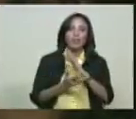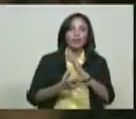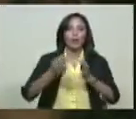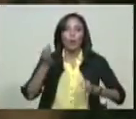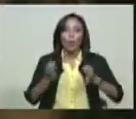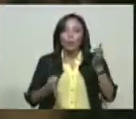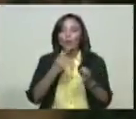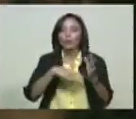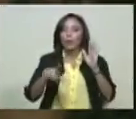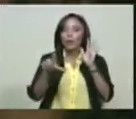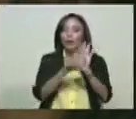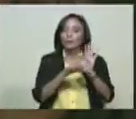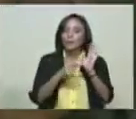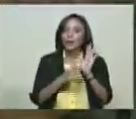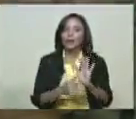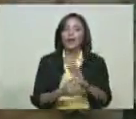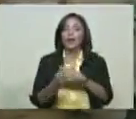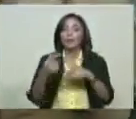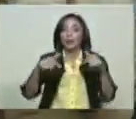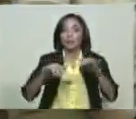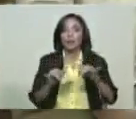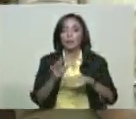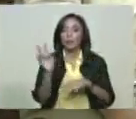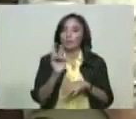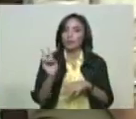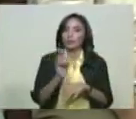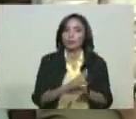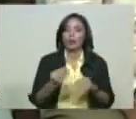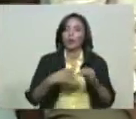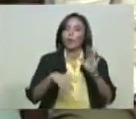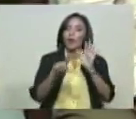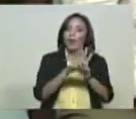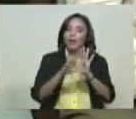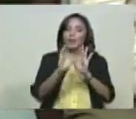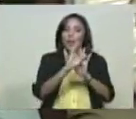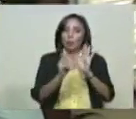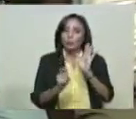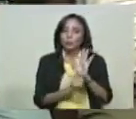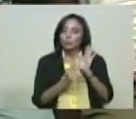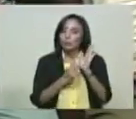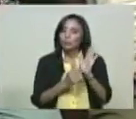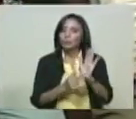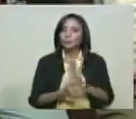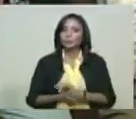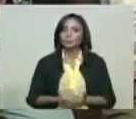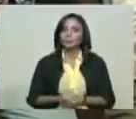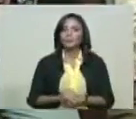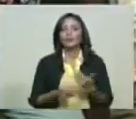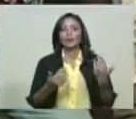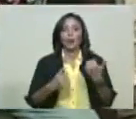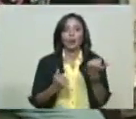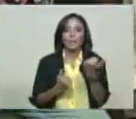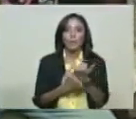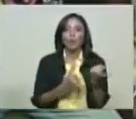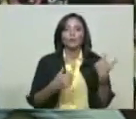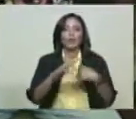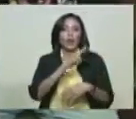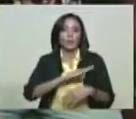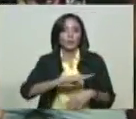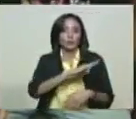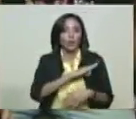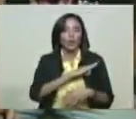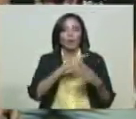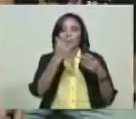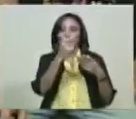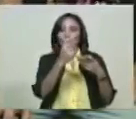legal del estado venezolano a través de las leyes constitucionales que blinden las misiones y grandes